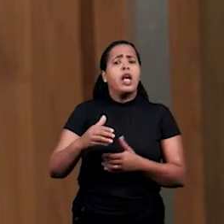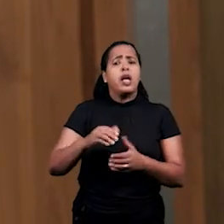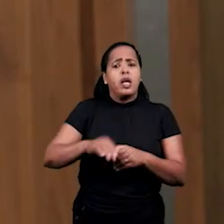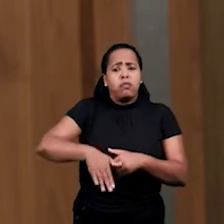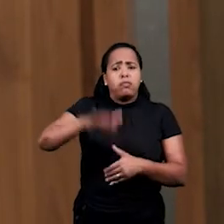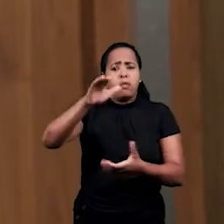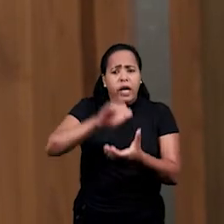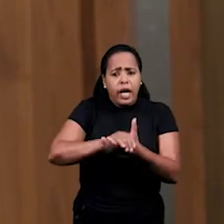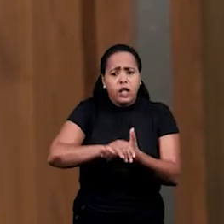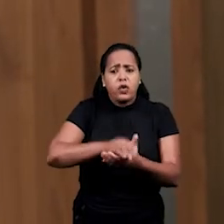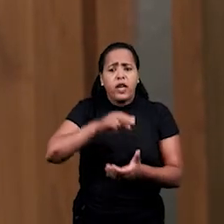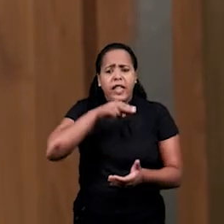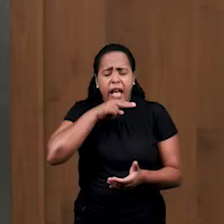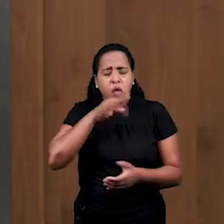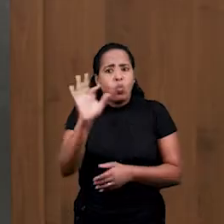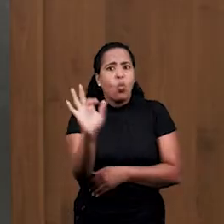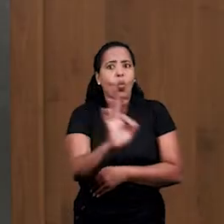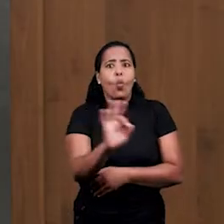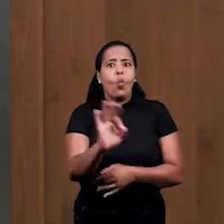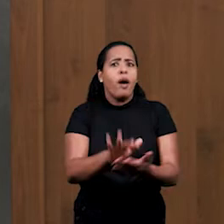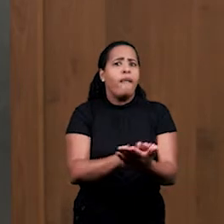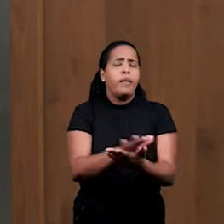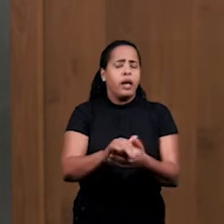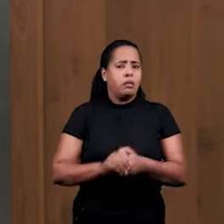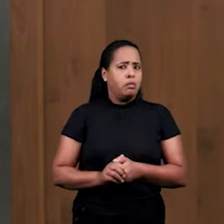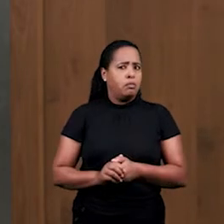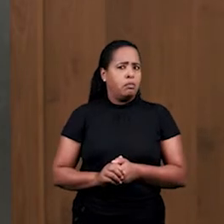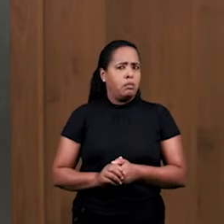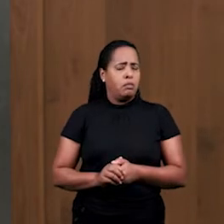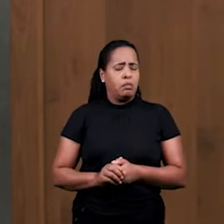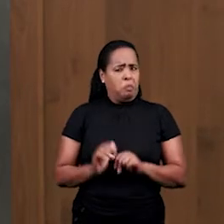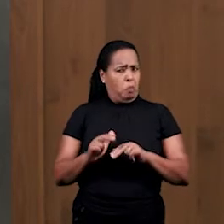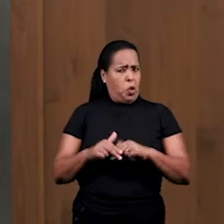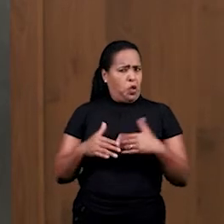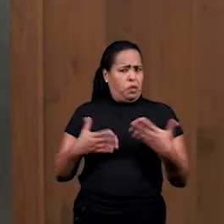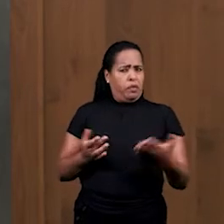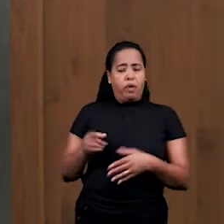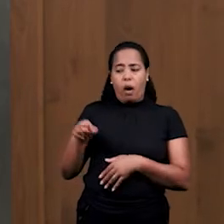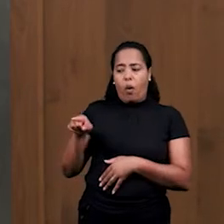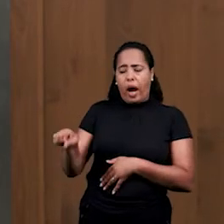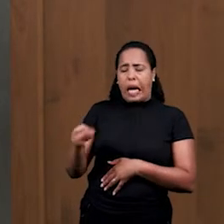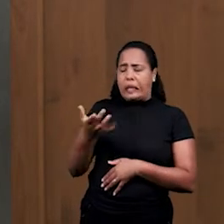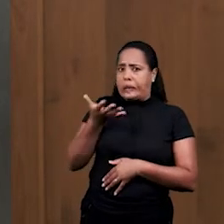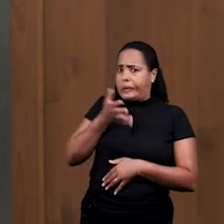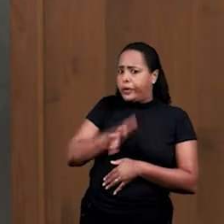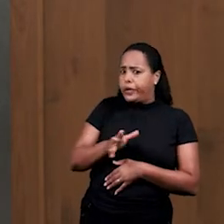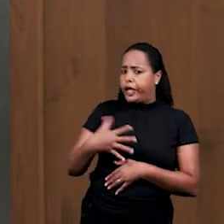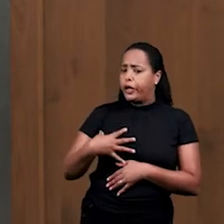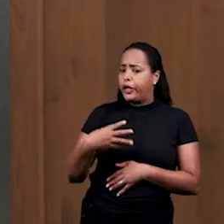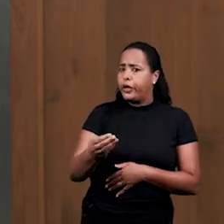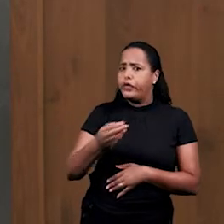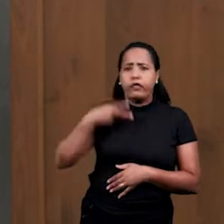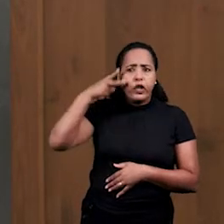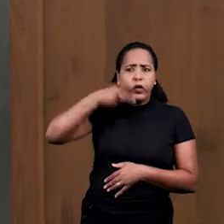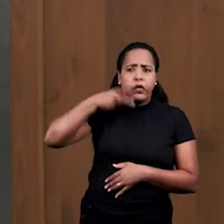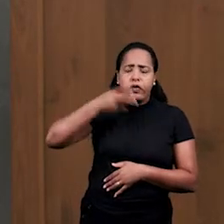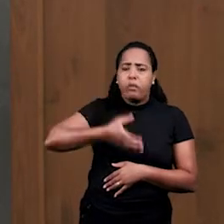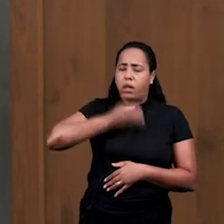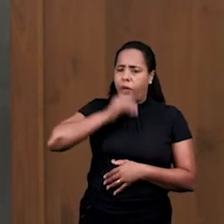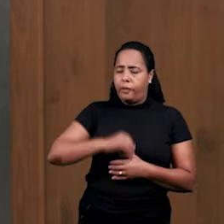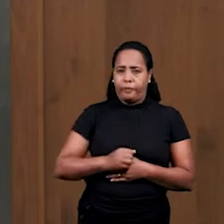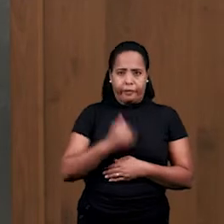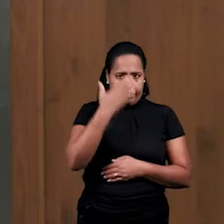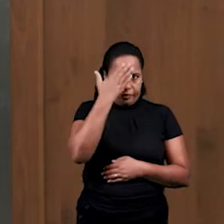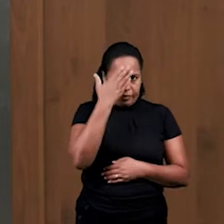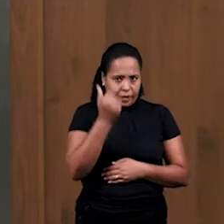hijos de sus hijos. Pero, ¿por qué Jonadab no quería que sus hijos bebiesen vino? ¿Saben por